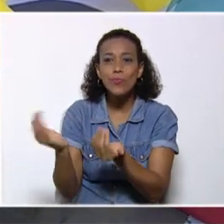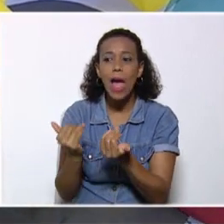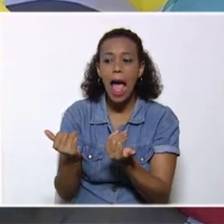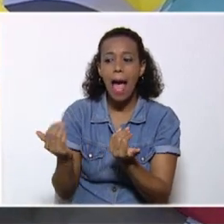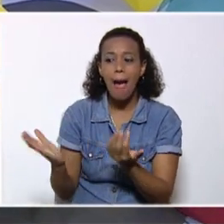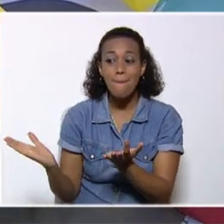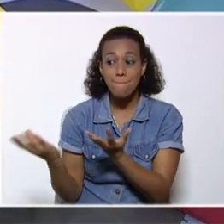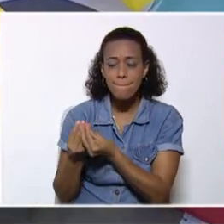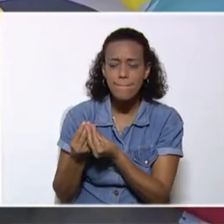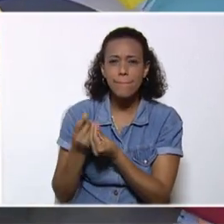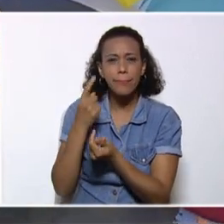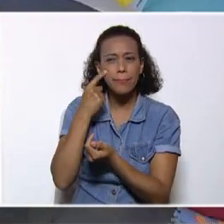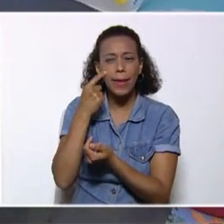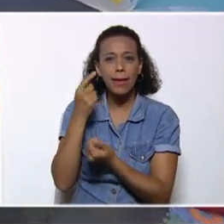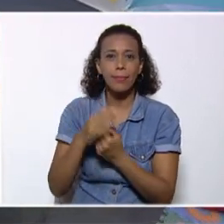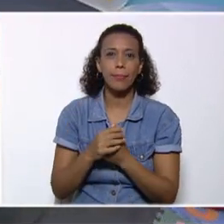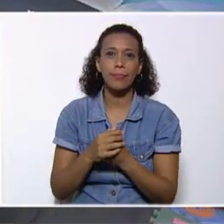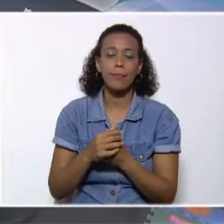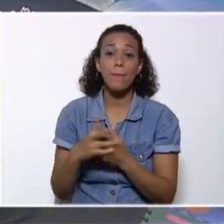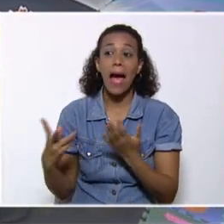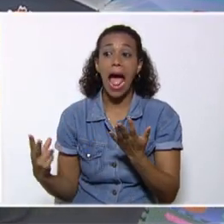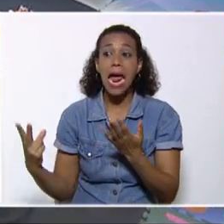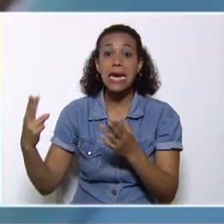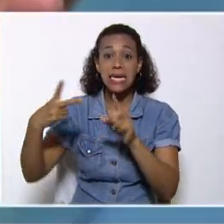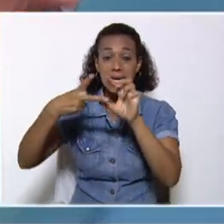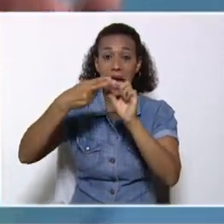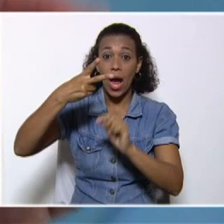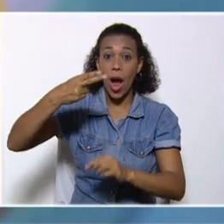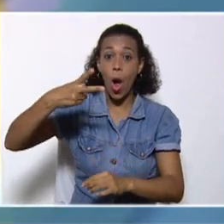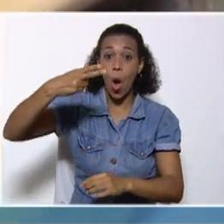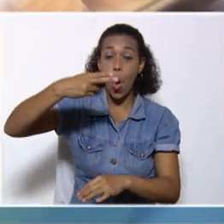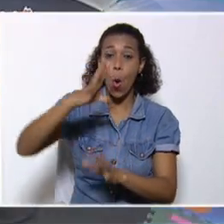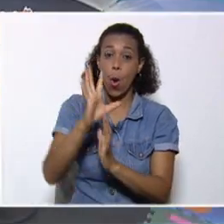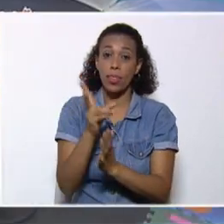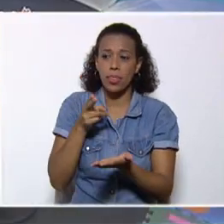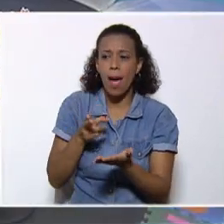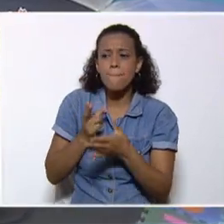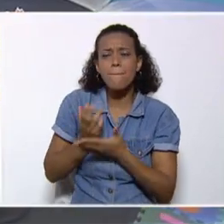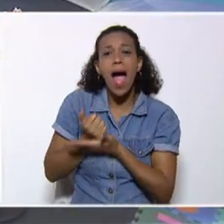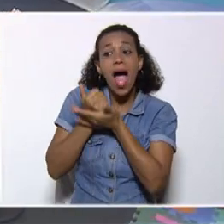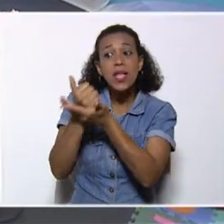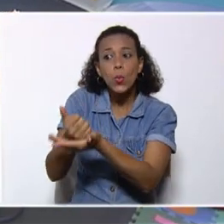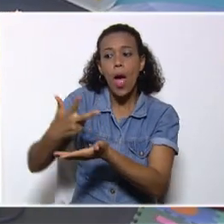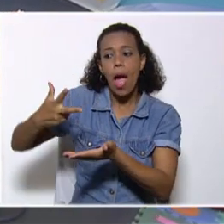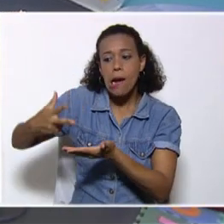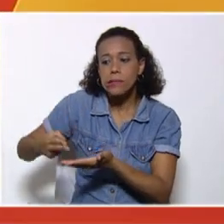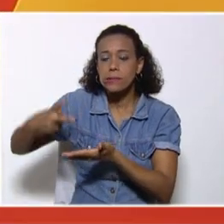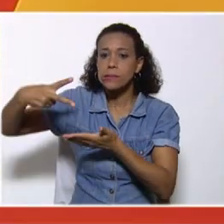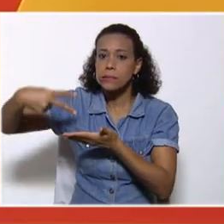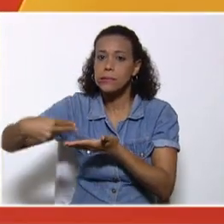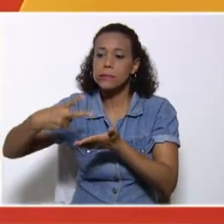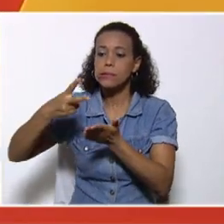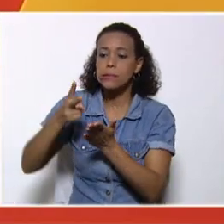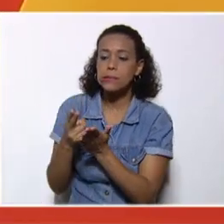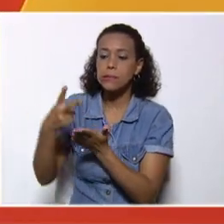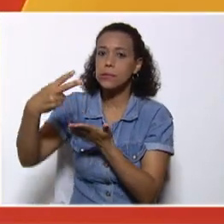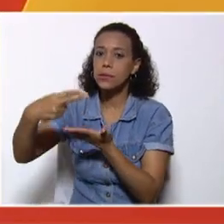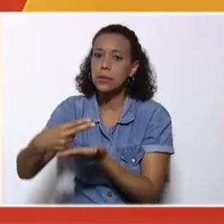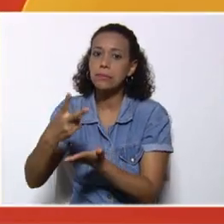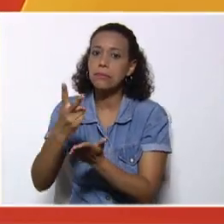niña y a nuestro niño para el recortado. Acá vamos a ayudarlos para